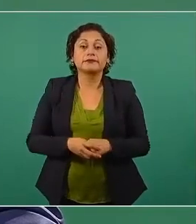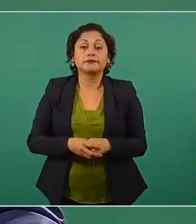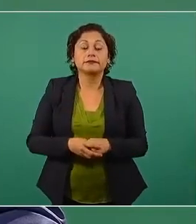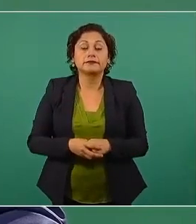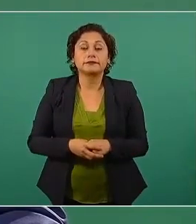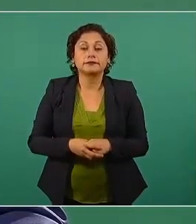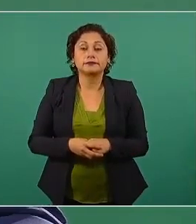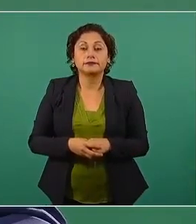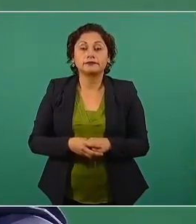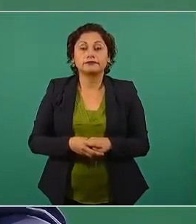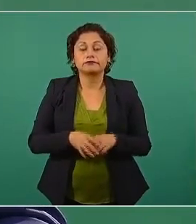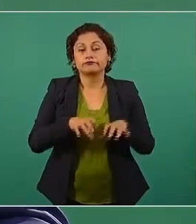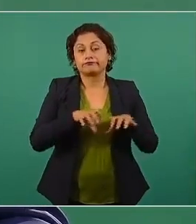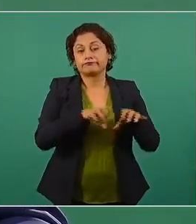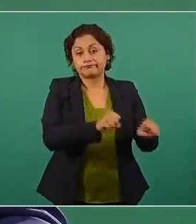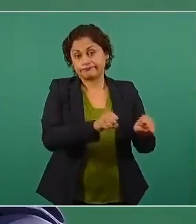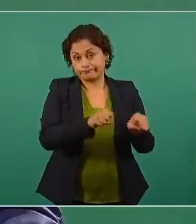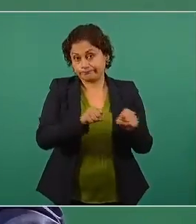lo